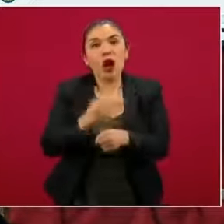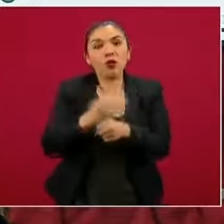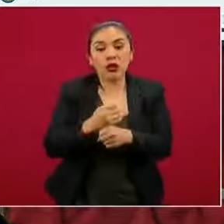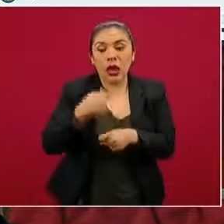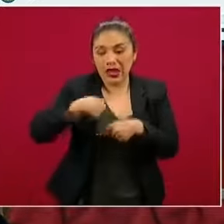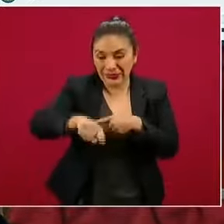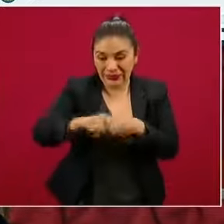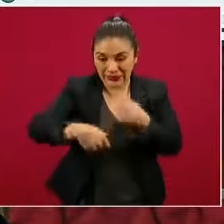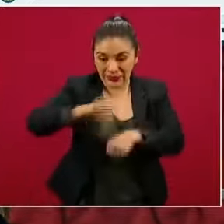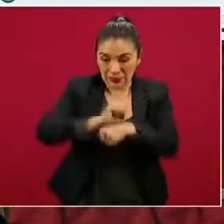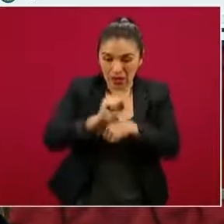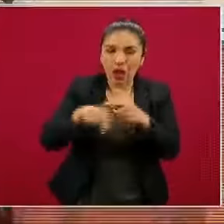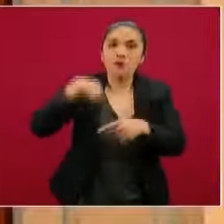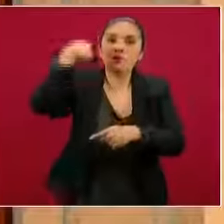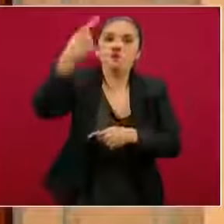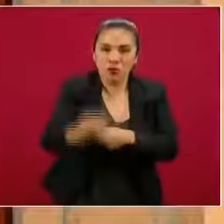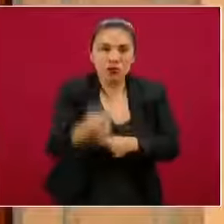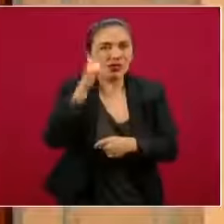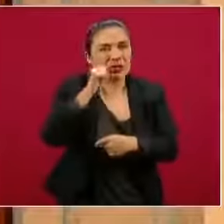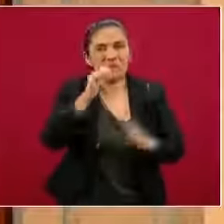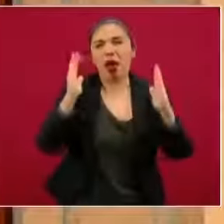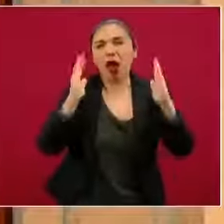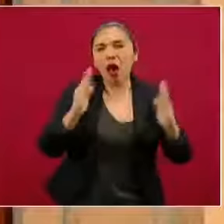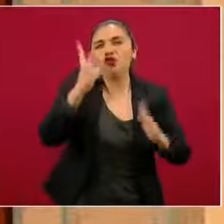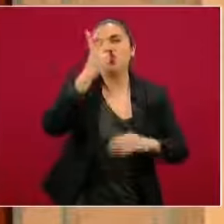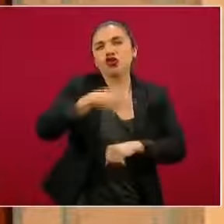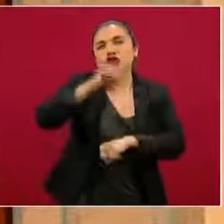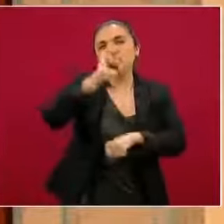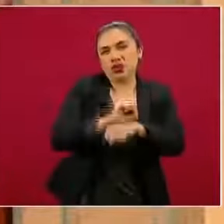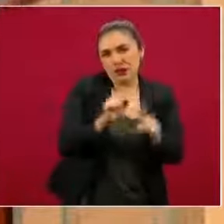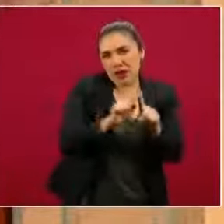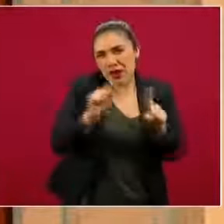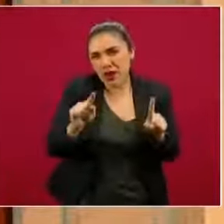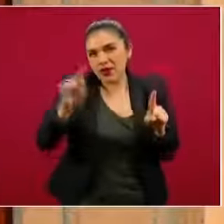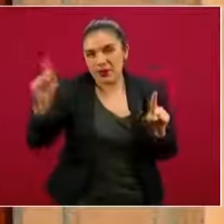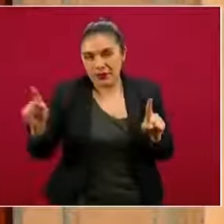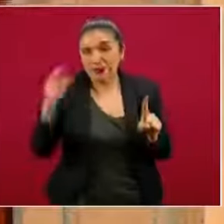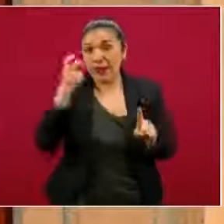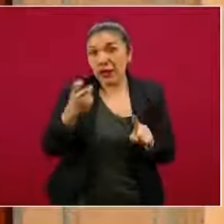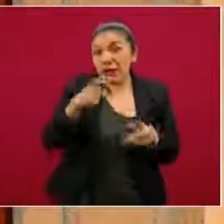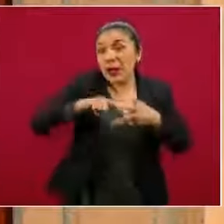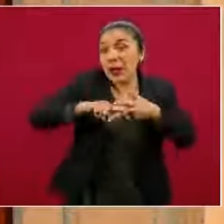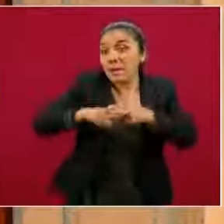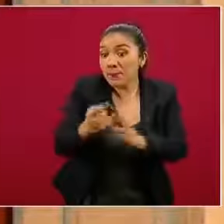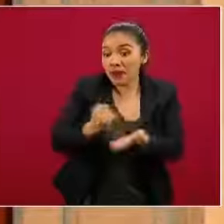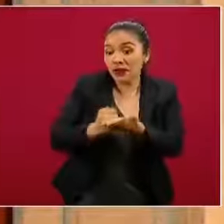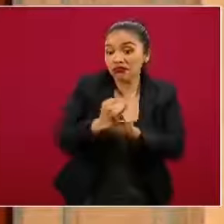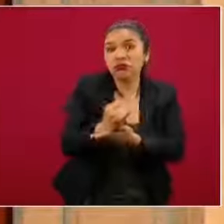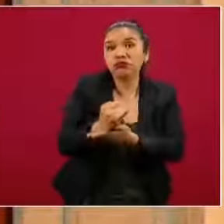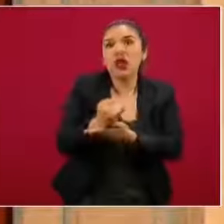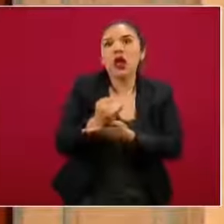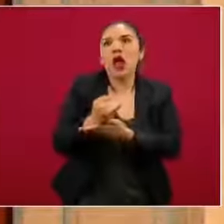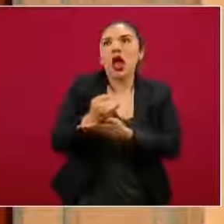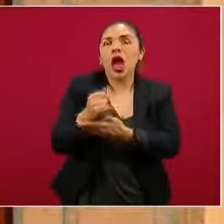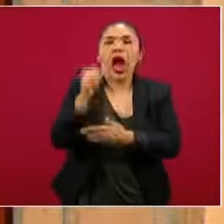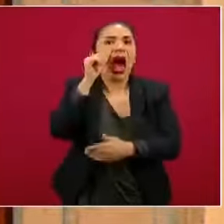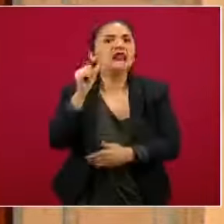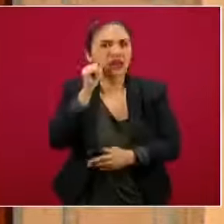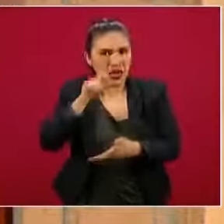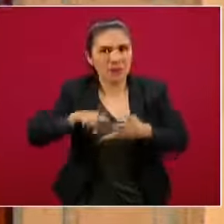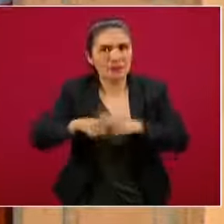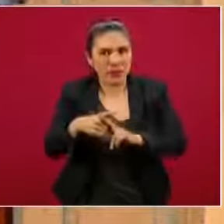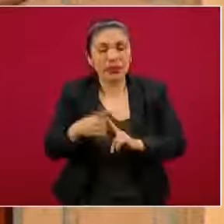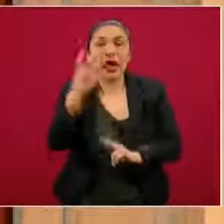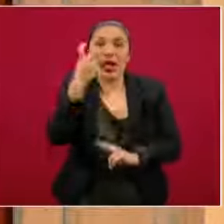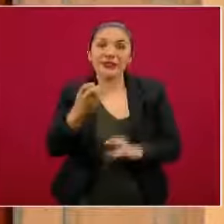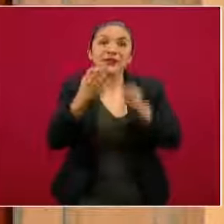la próxima semana. Recuerden, tienen 2 semanas de vigencia desde que se publica. Este se publicó o entró en vigencia el día de ayer. Y entonces